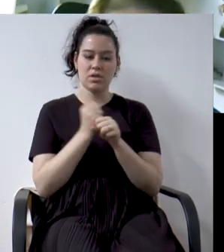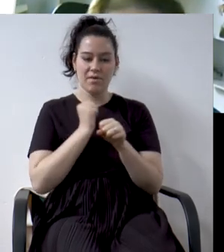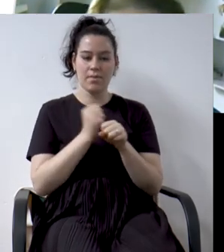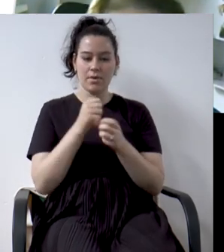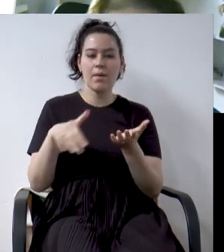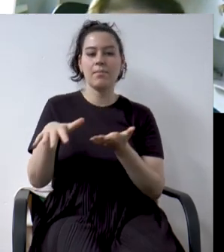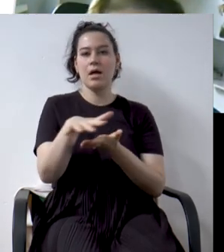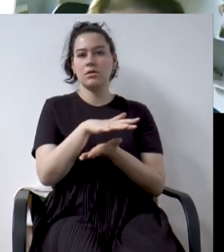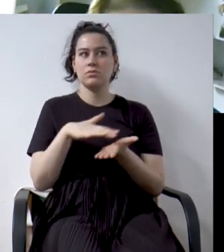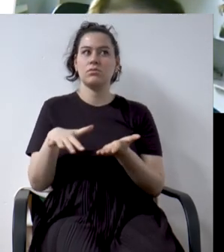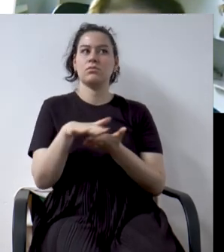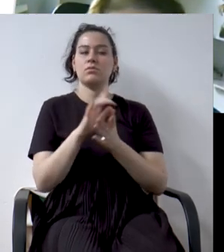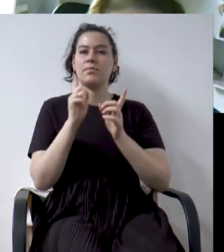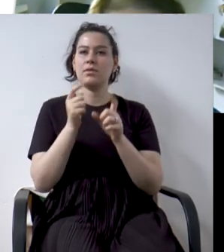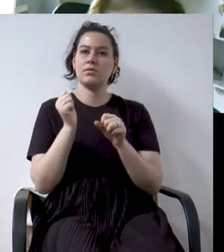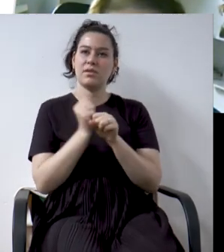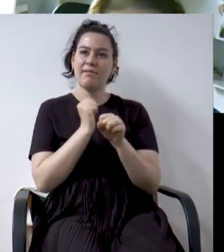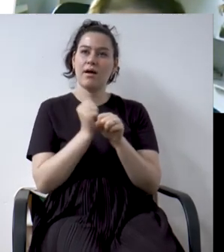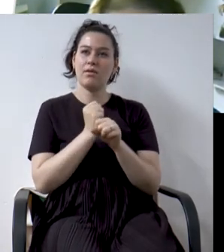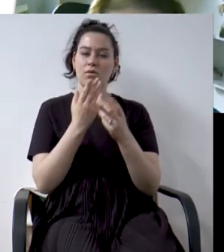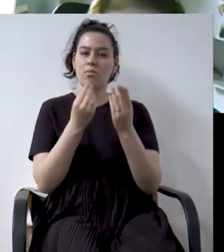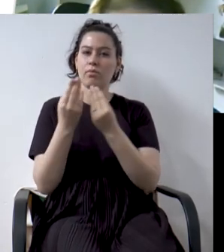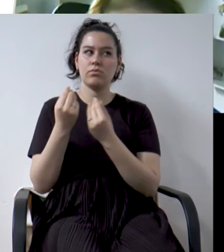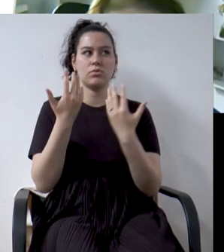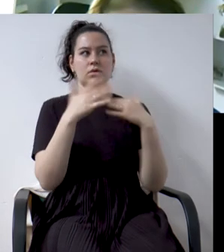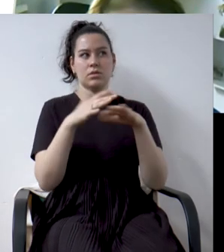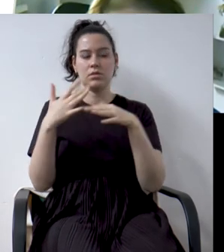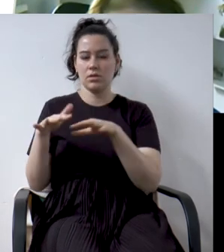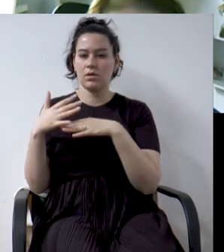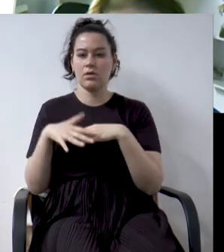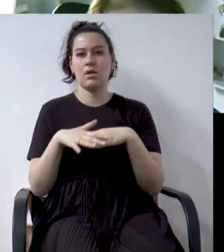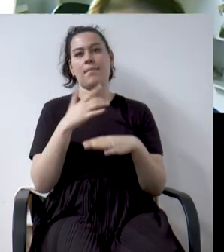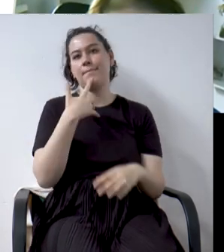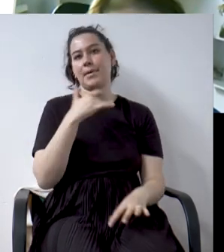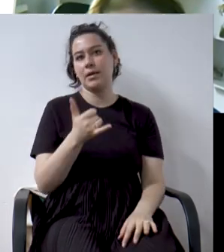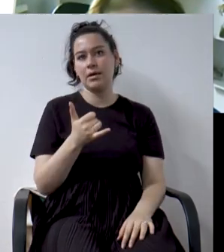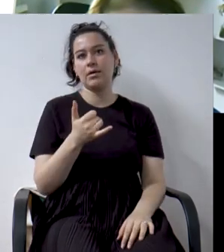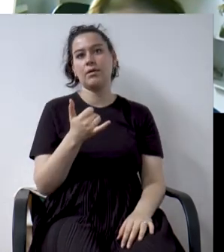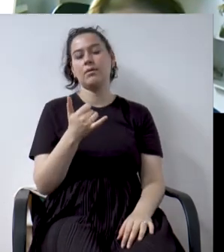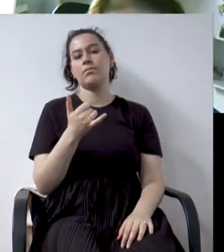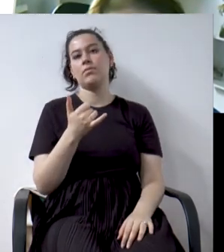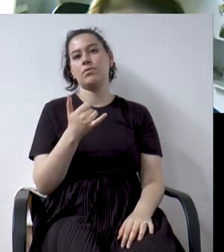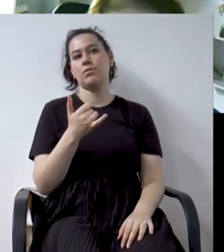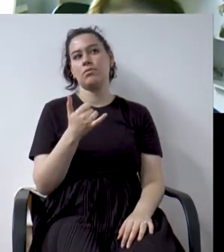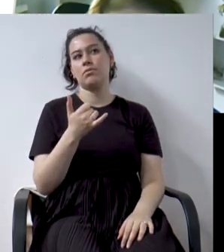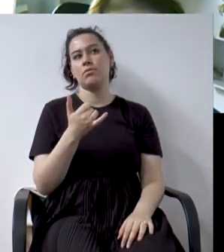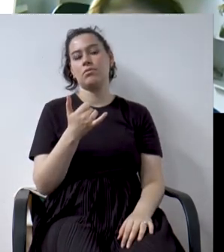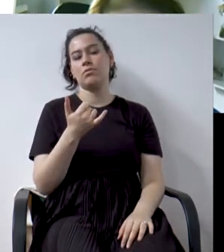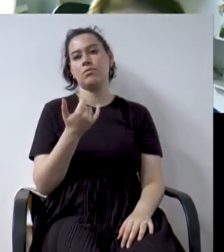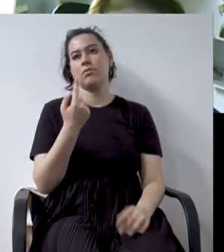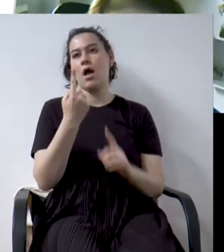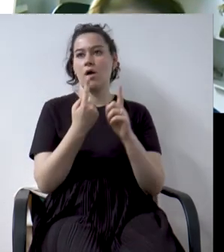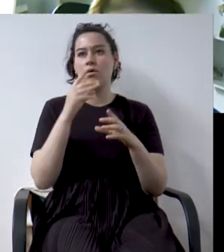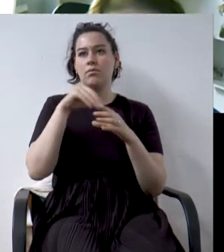espacio. Venimos enterándonos de varios temas, ¿no? Que, bueno, hablo de mi impronta en la